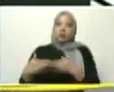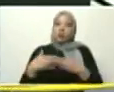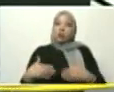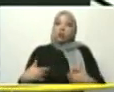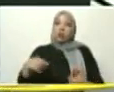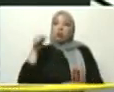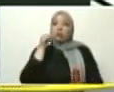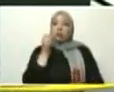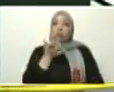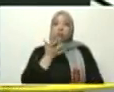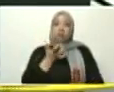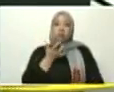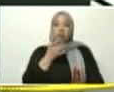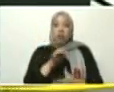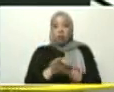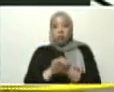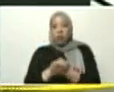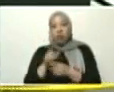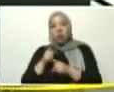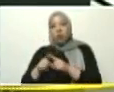Martín, Morazán,